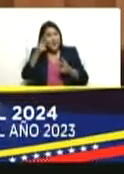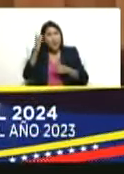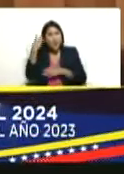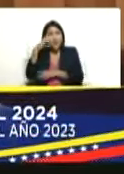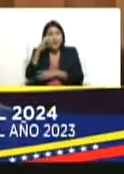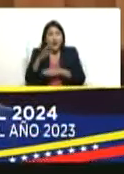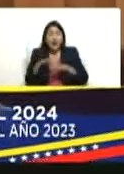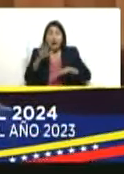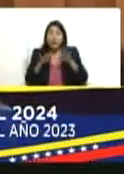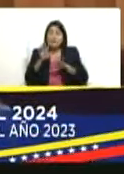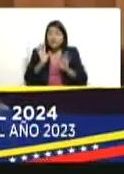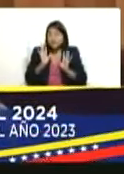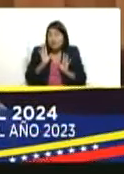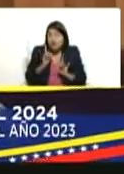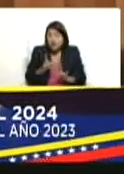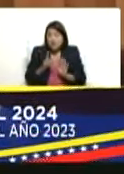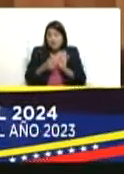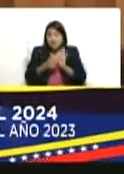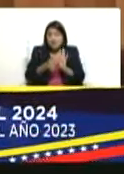Toca, ¿verdad?